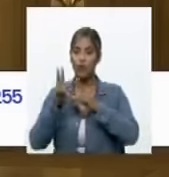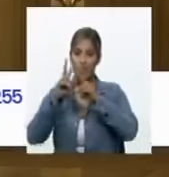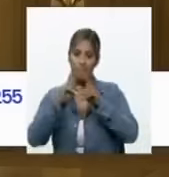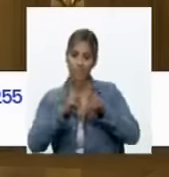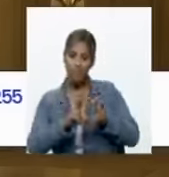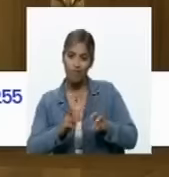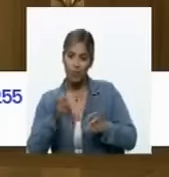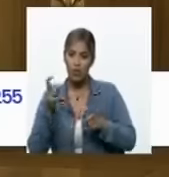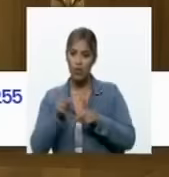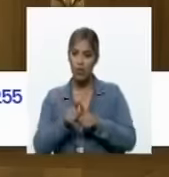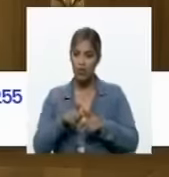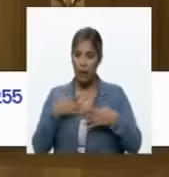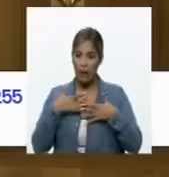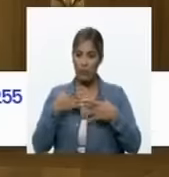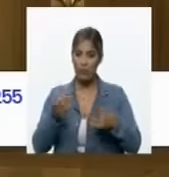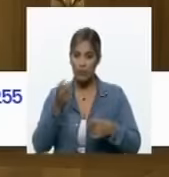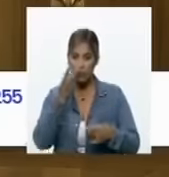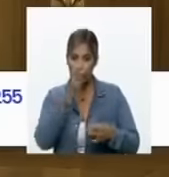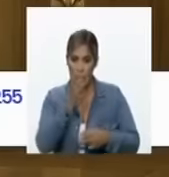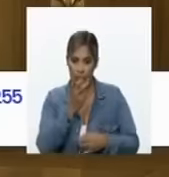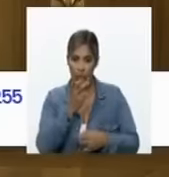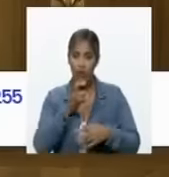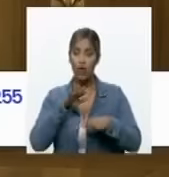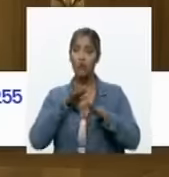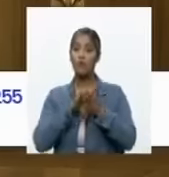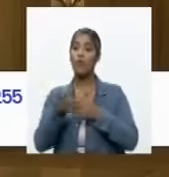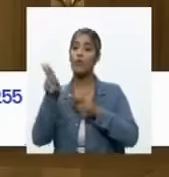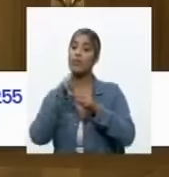y acuña la frase del niño preguntón,